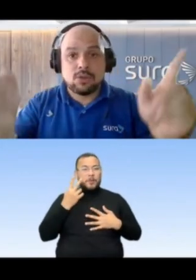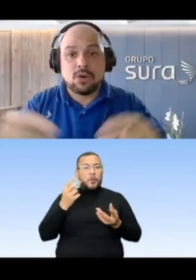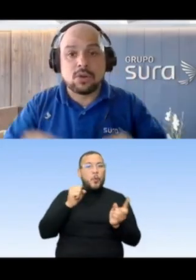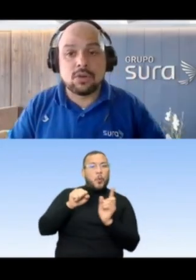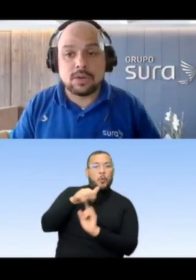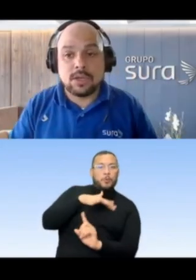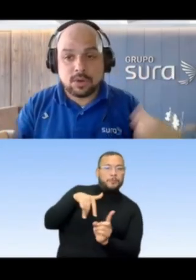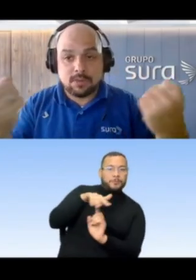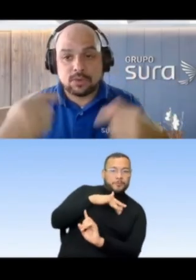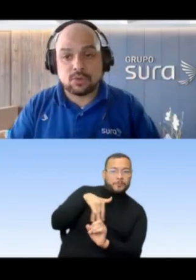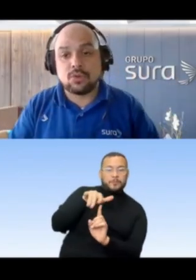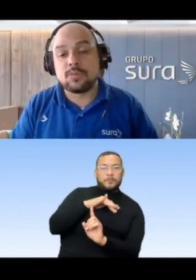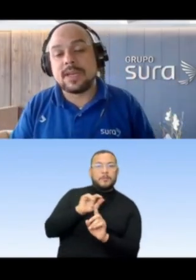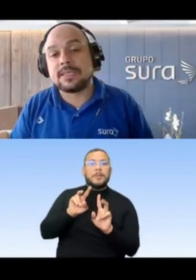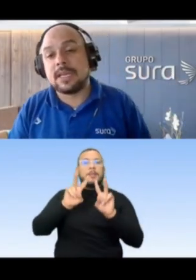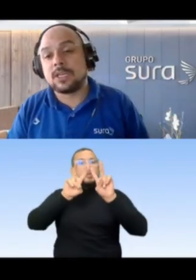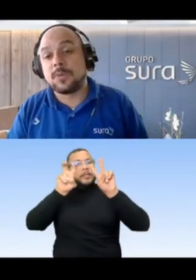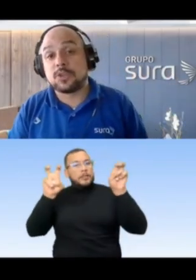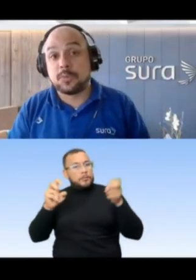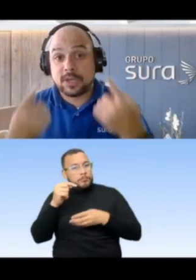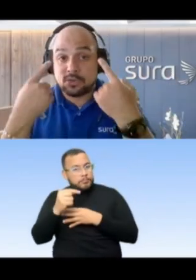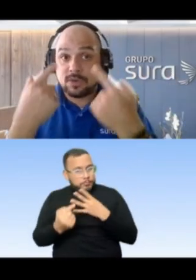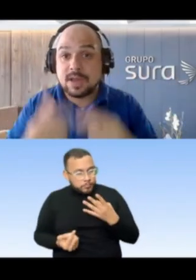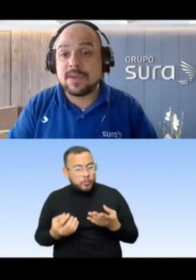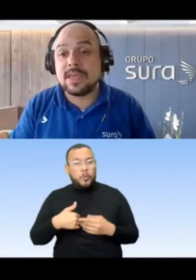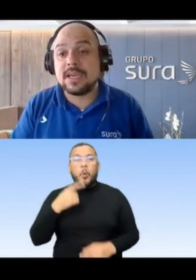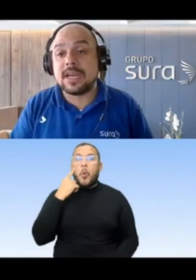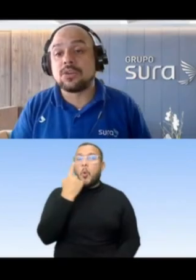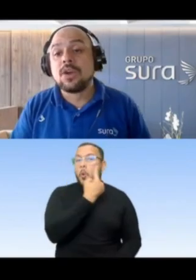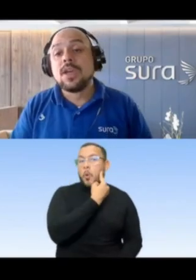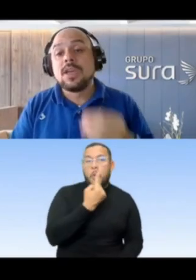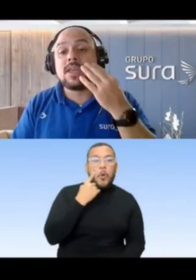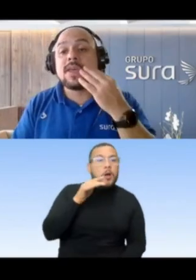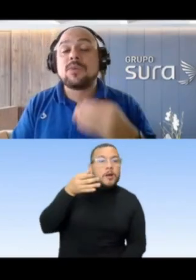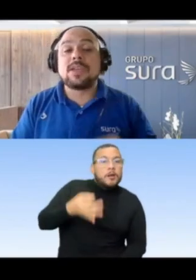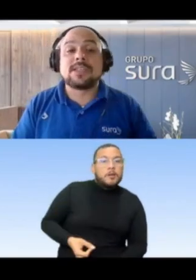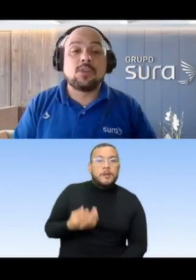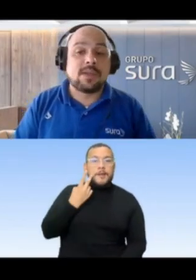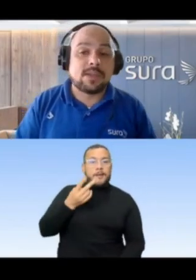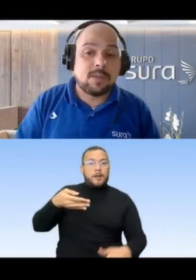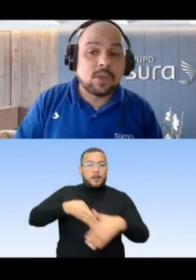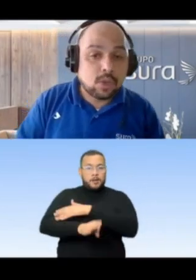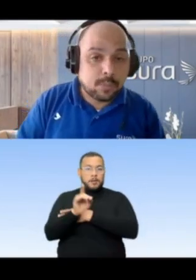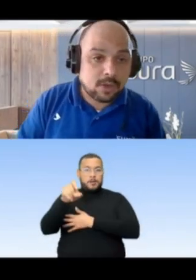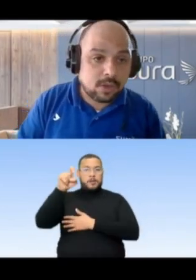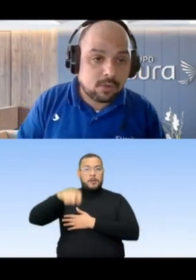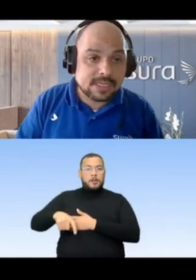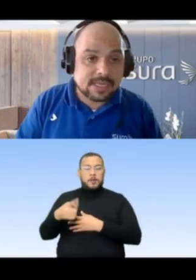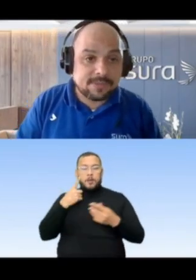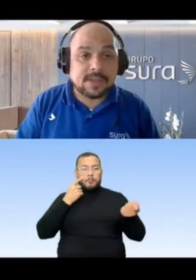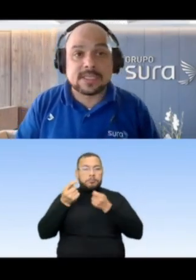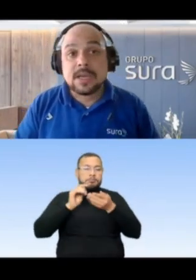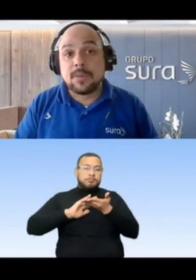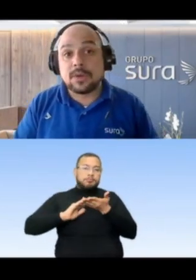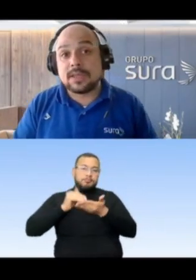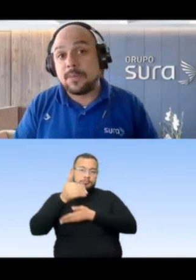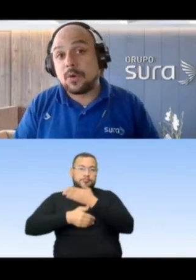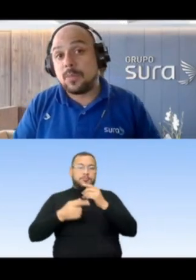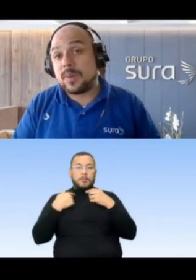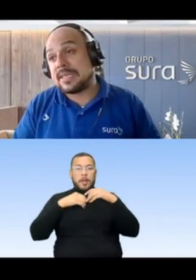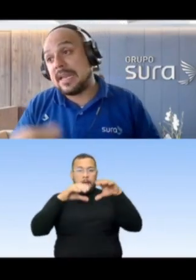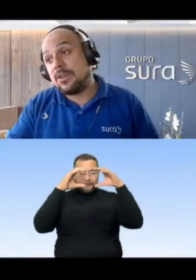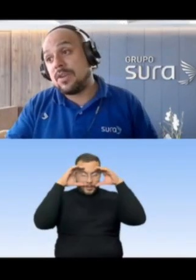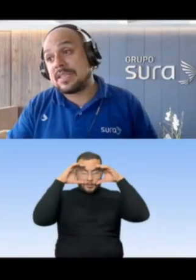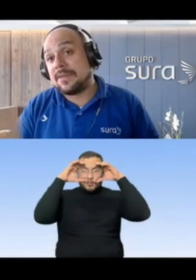de entorno y lo que nuestros ojos van a estar expuestos porque son una vía de ingreso y debemos de hacerle un mantenimiento periódico a las gafitas